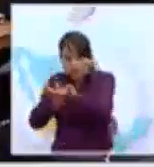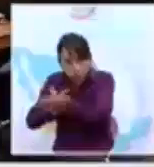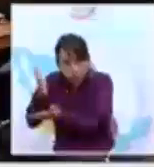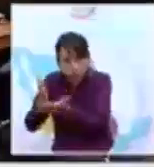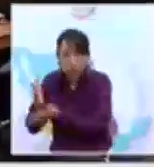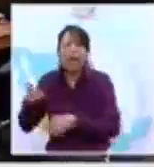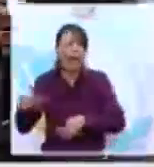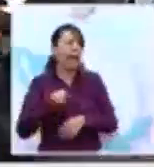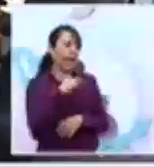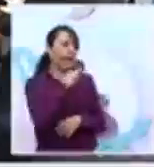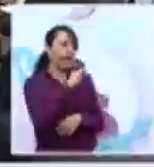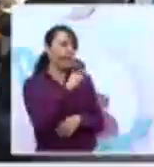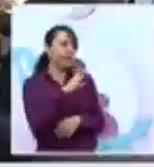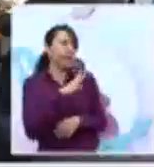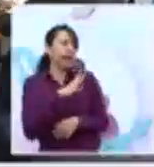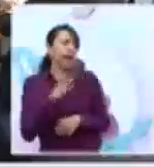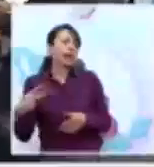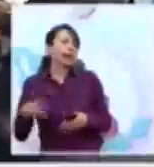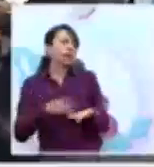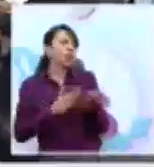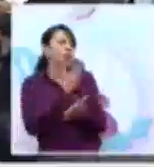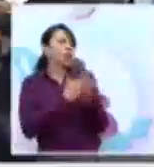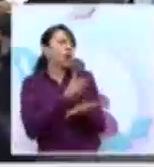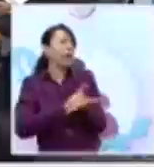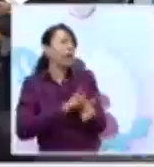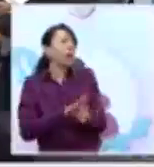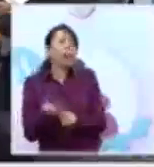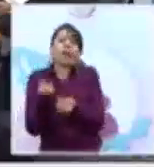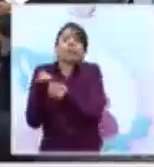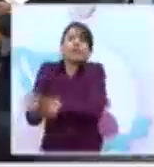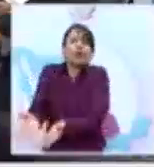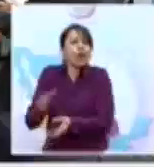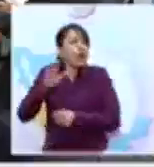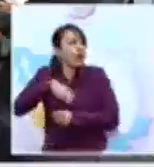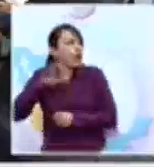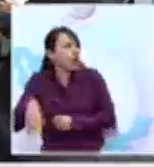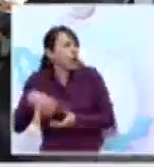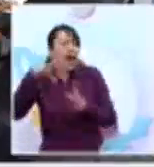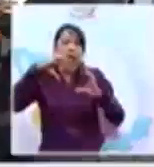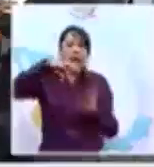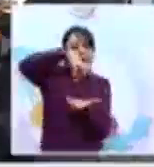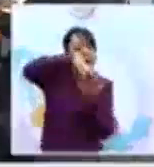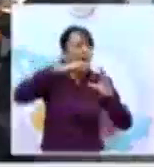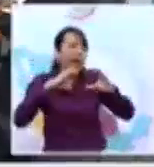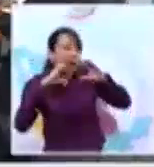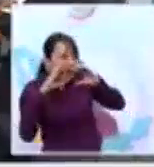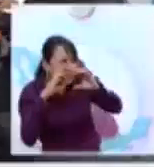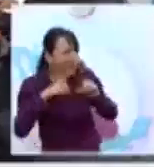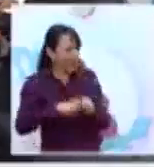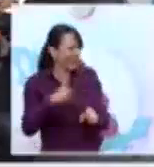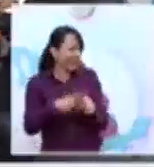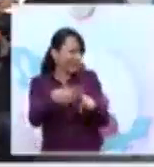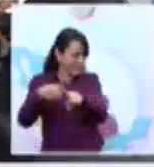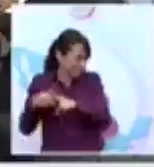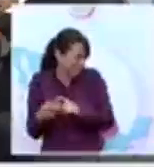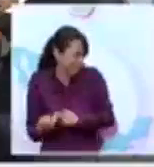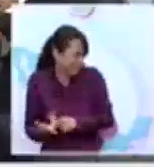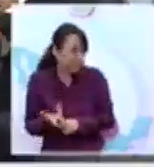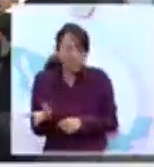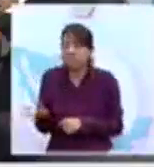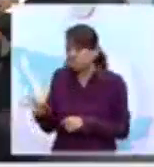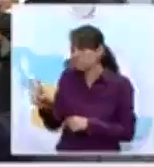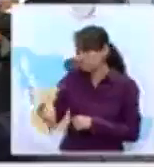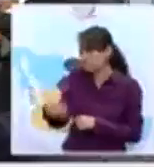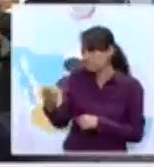cola. Sí, no, ese es el derecho que hemos garantizado, y hemos también cerrado, y creo que es otro punto y tiene que ver mucho con la cuestión de la